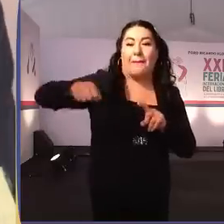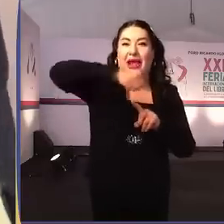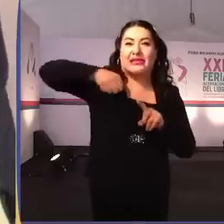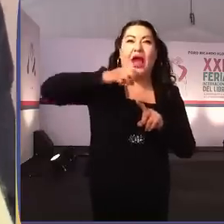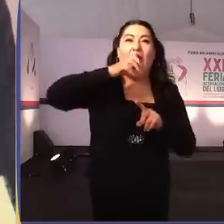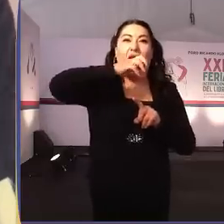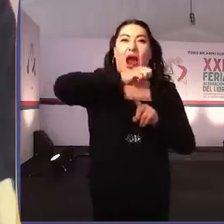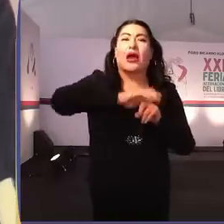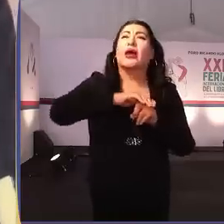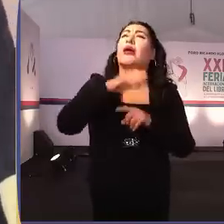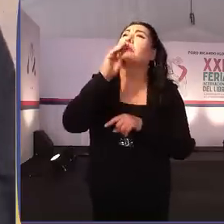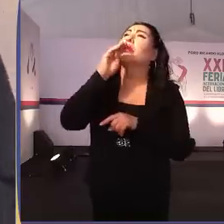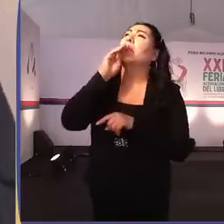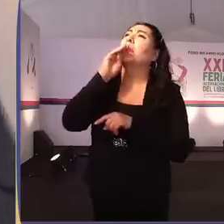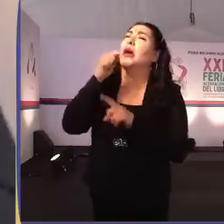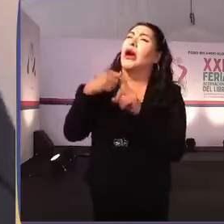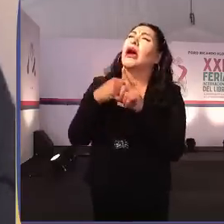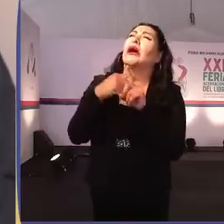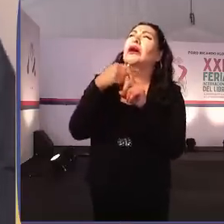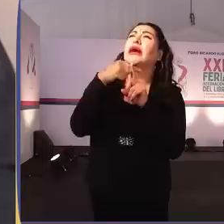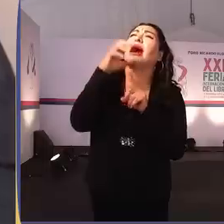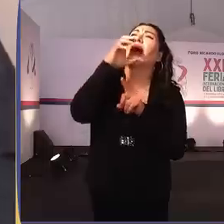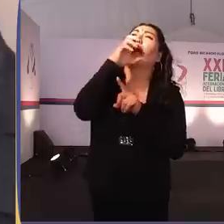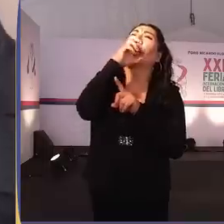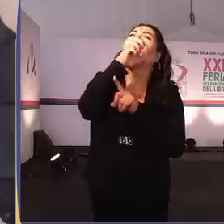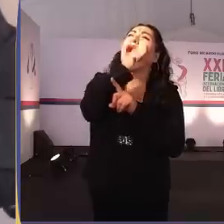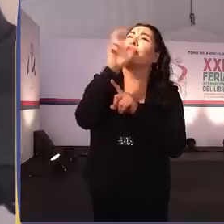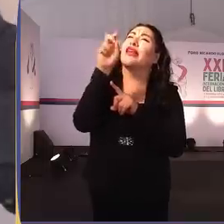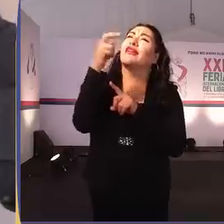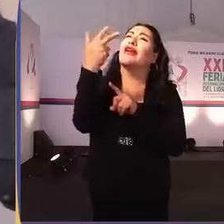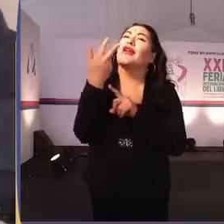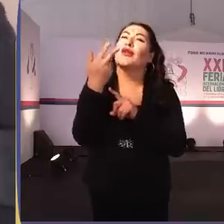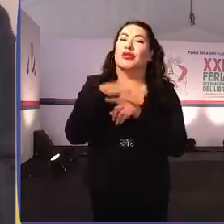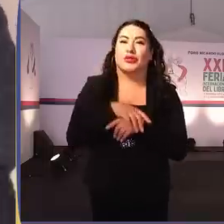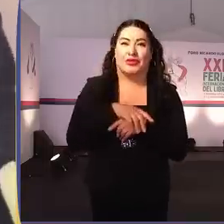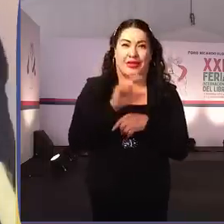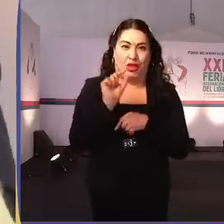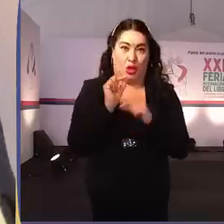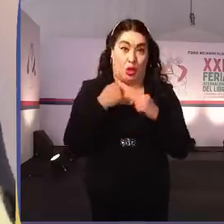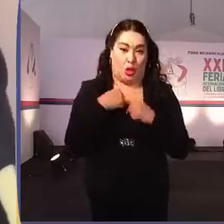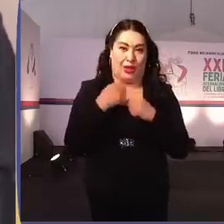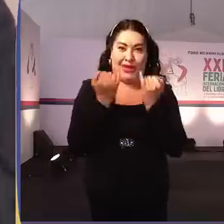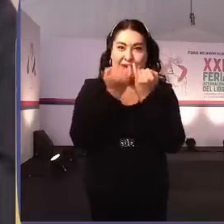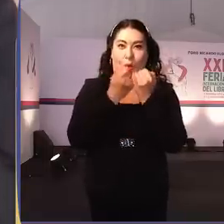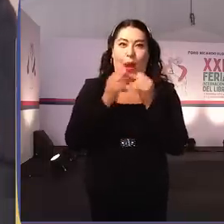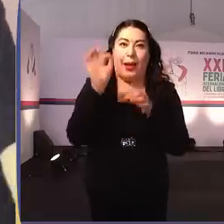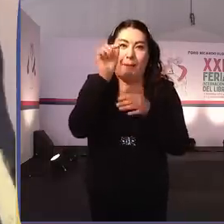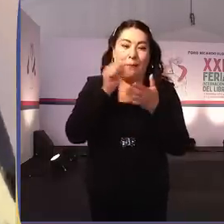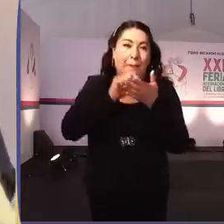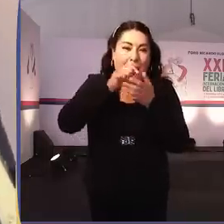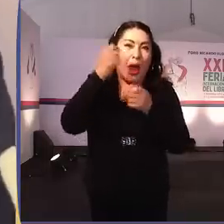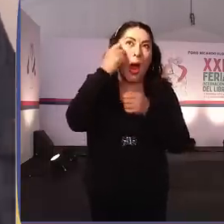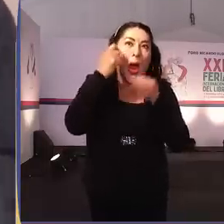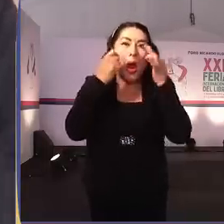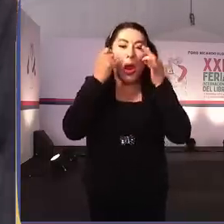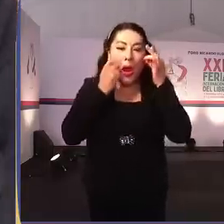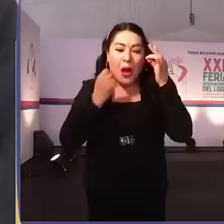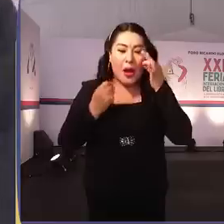tengo 38.3. Me pintaba puntitos de viruela y de